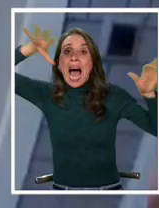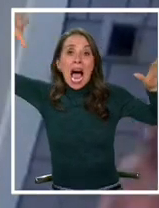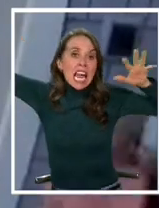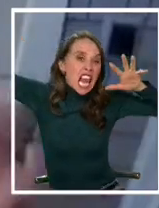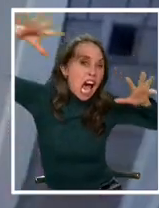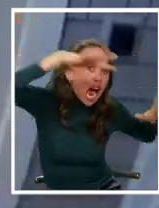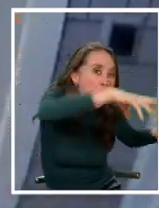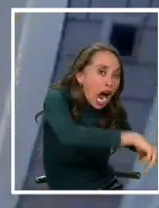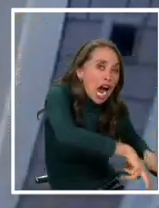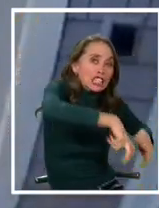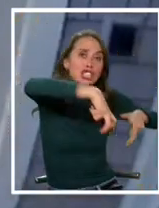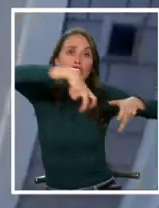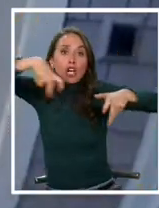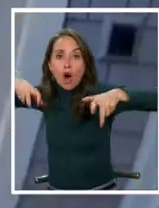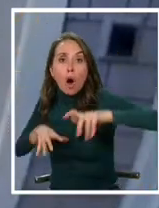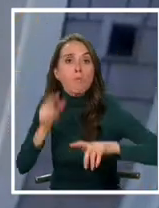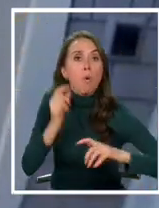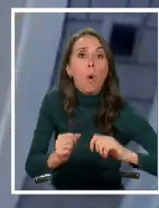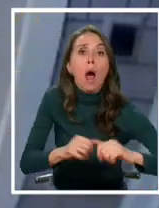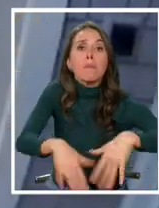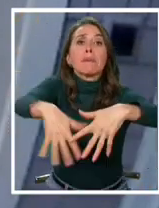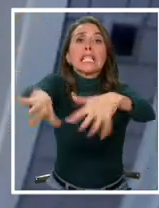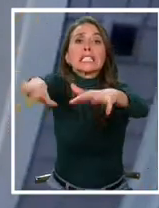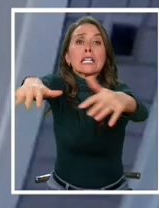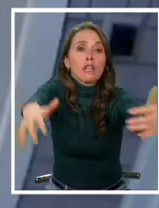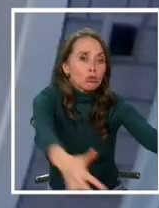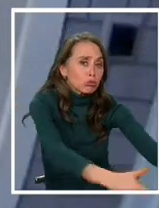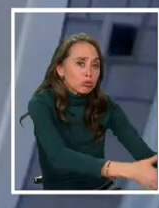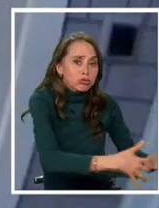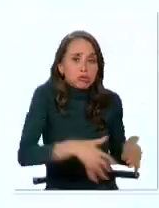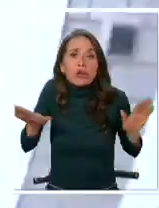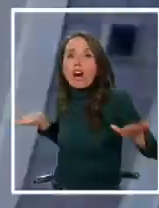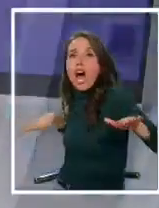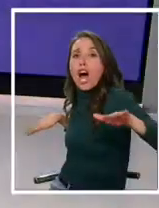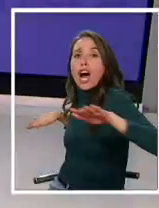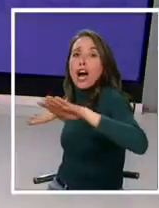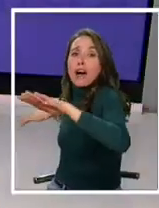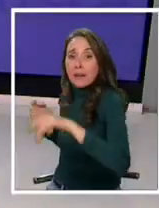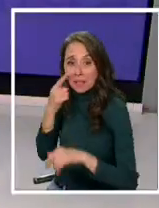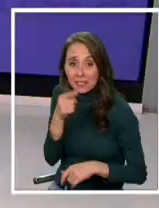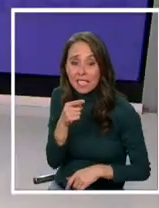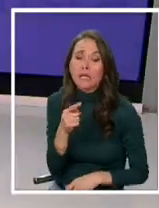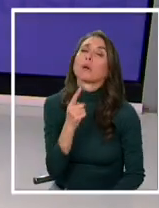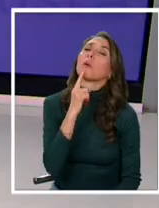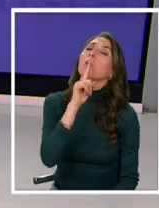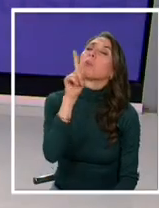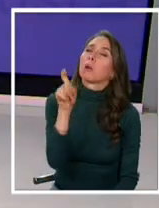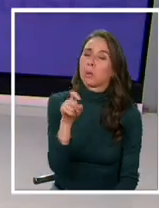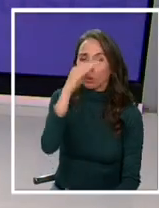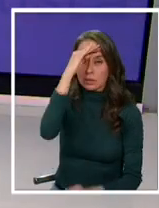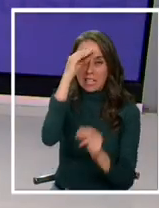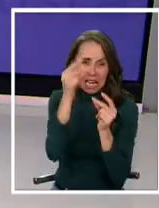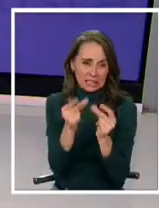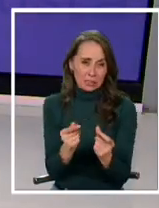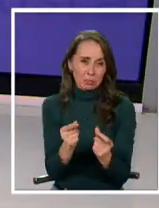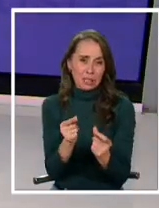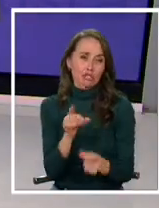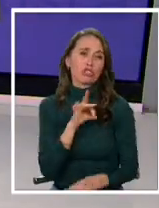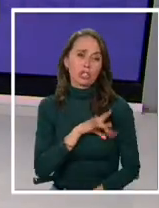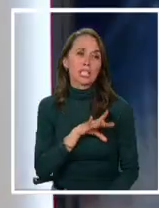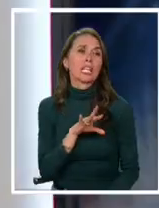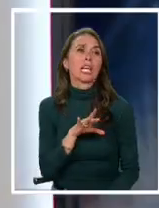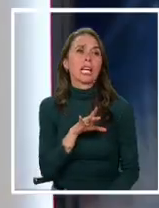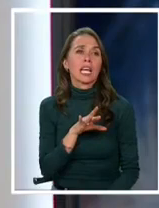e queremos ponerle un poco la formalidad esto que estamos viendo y quisimos Consultar con un especialista en